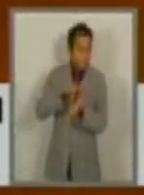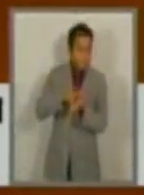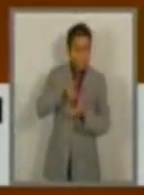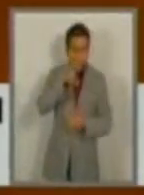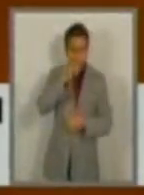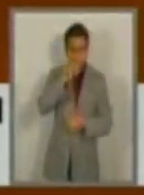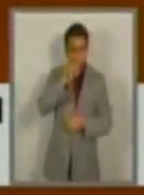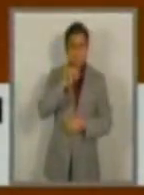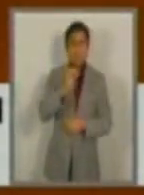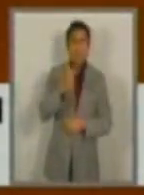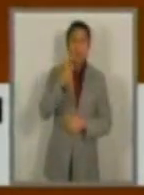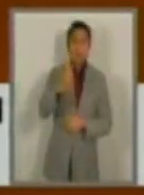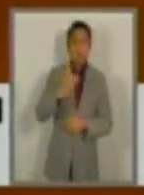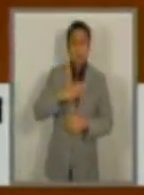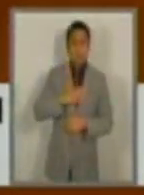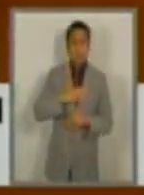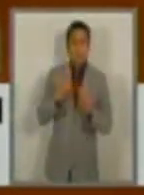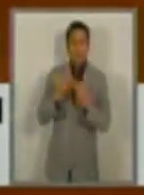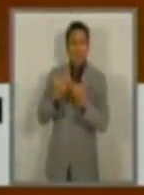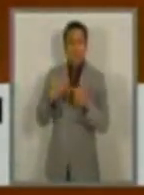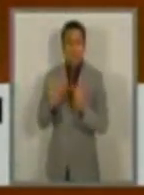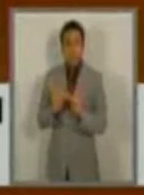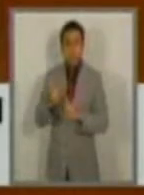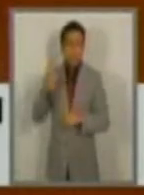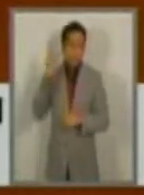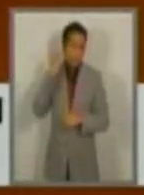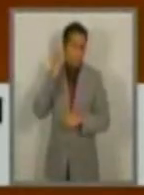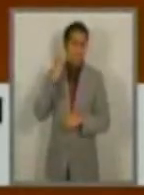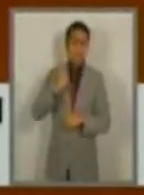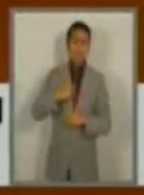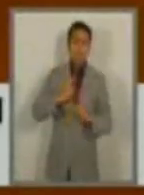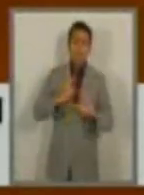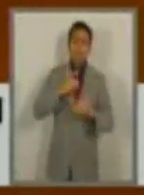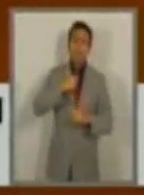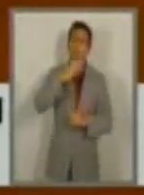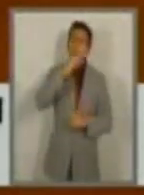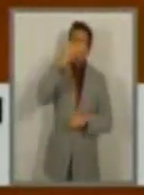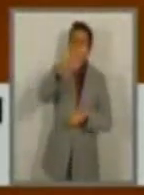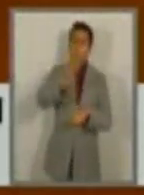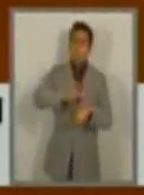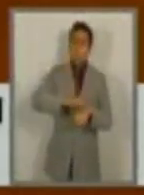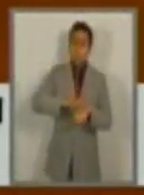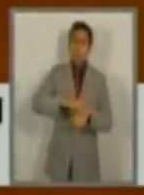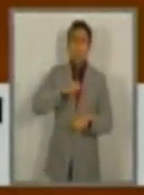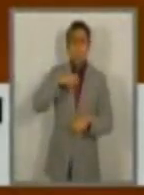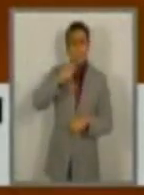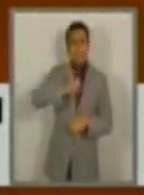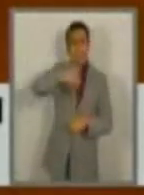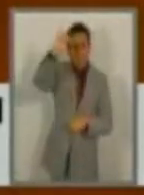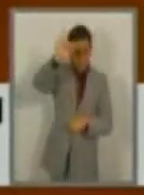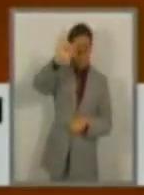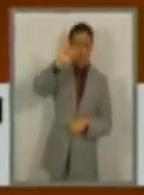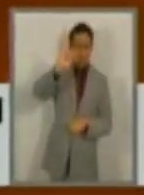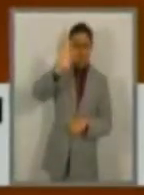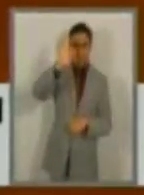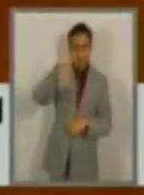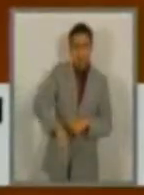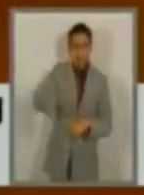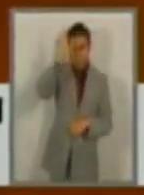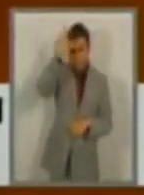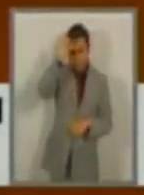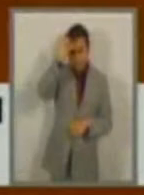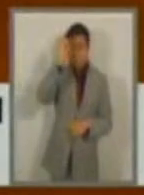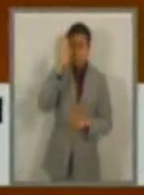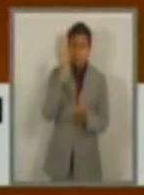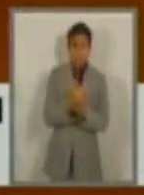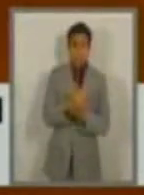a nombre de mi grupo parlamentario, no solamente les anunciamos que vamos a votar a favor de esta minuta, sino también que en un